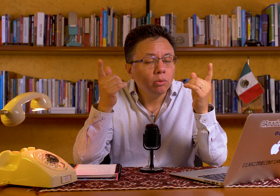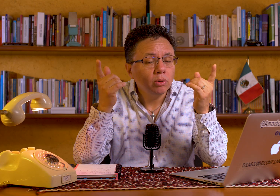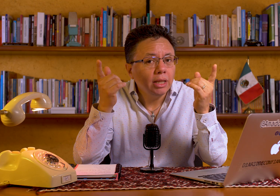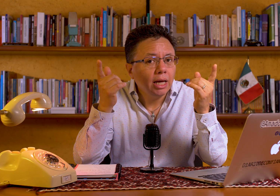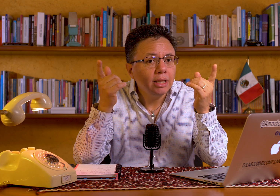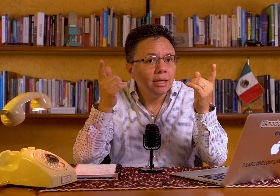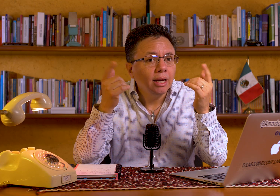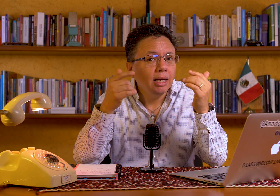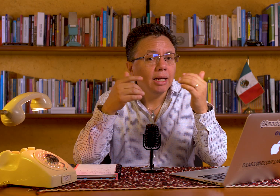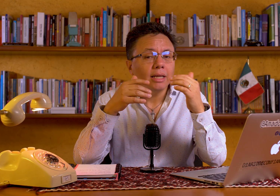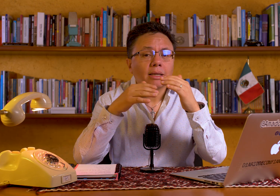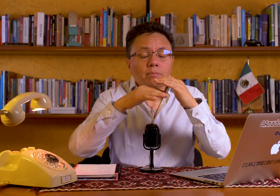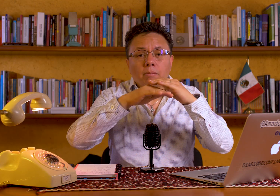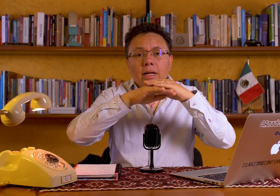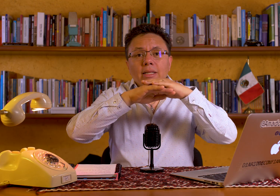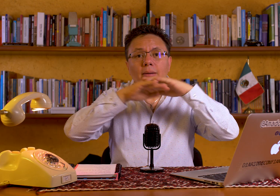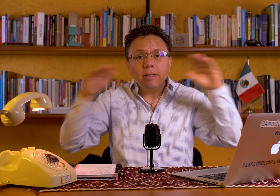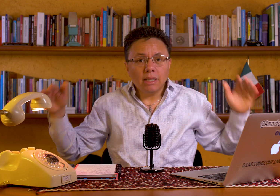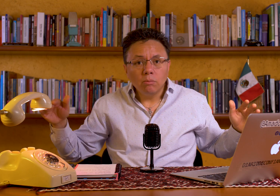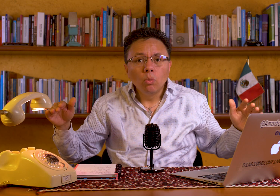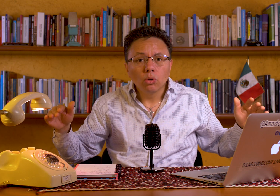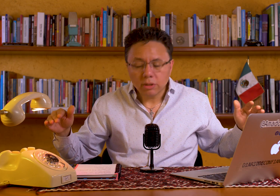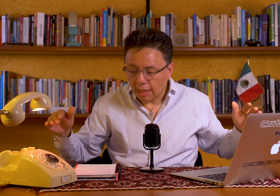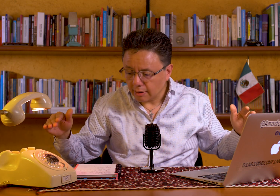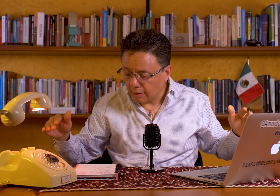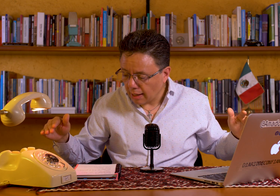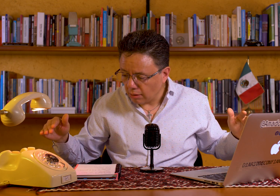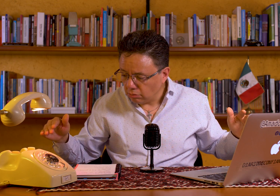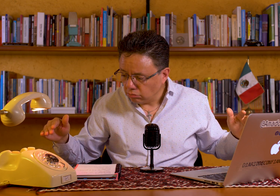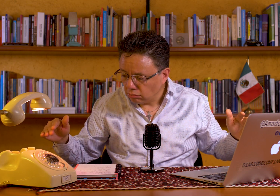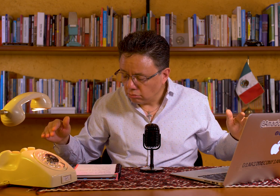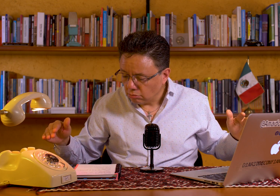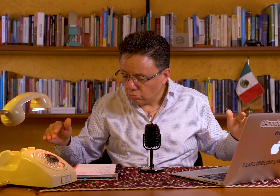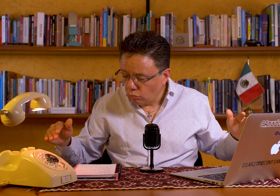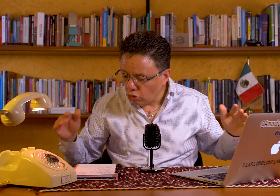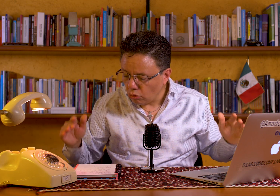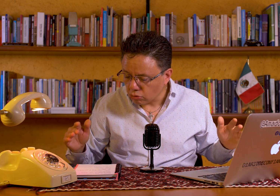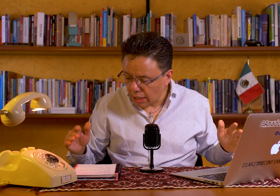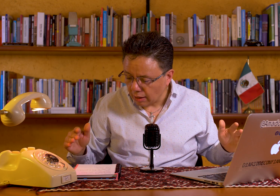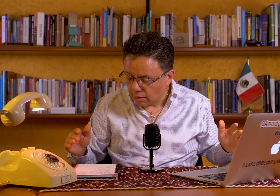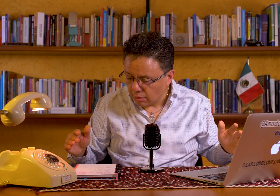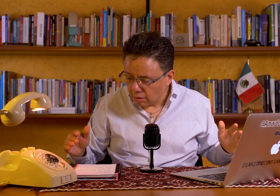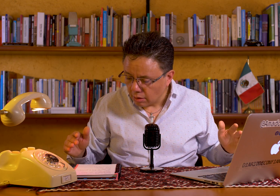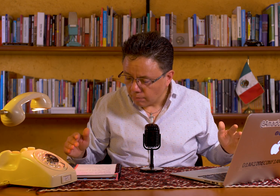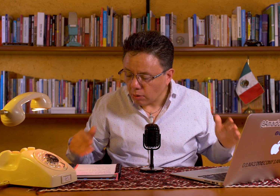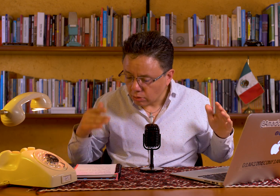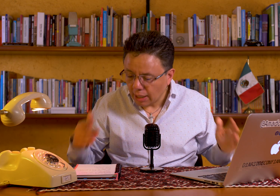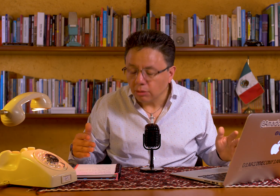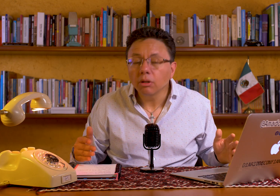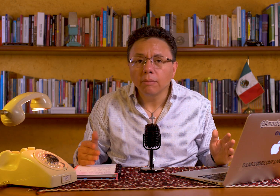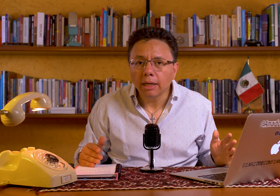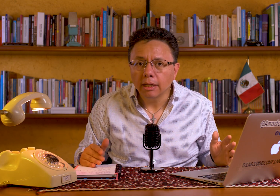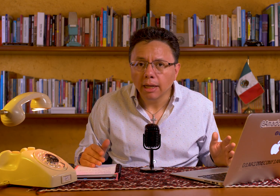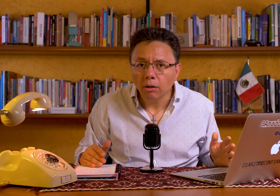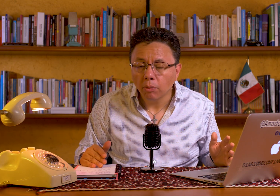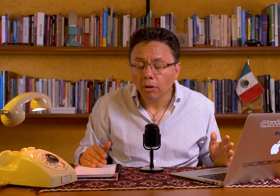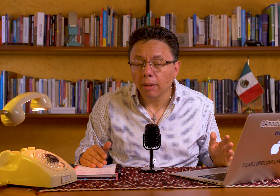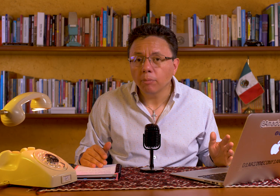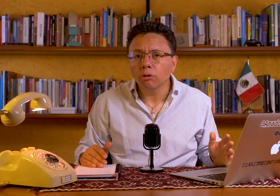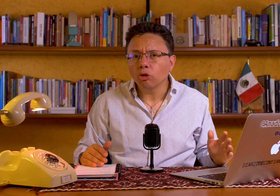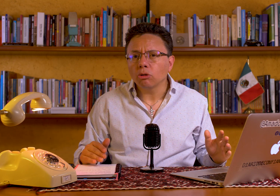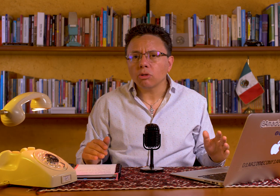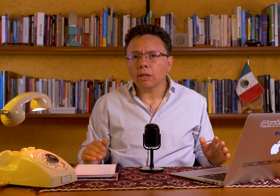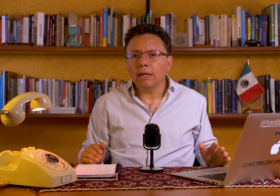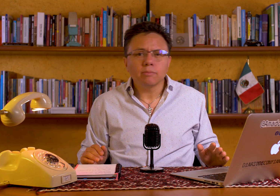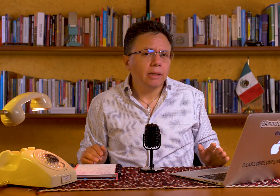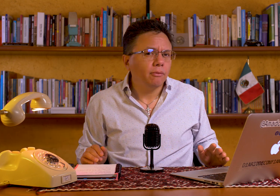nuevas oportunidades en las que prácticamente el mundo está reseteado? No lo sé, pero trato de imaginarlo. Por